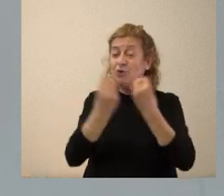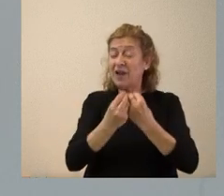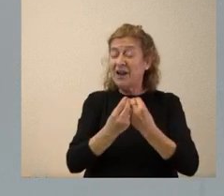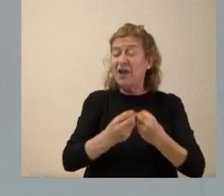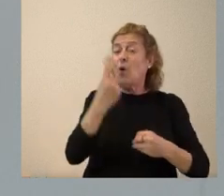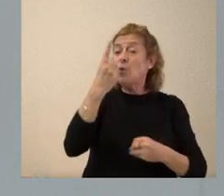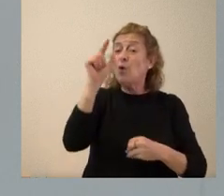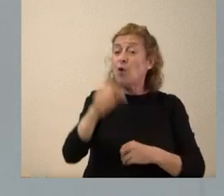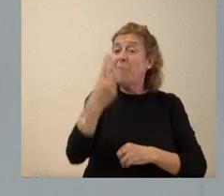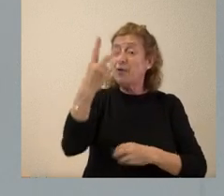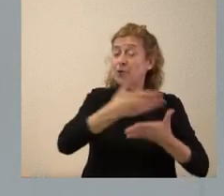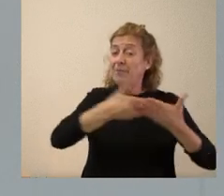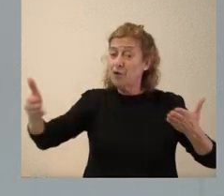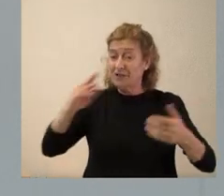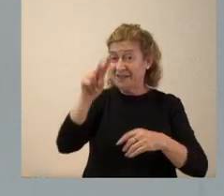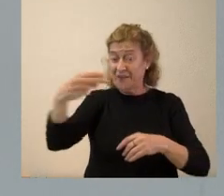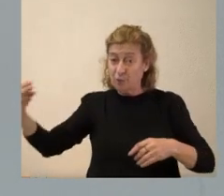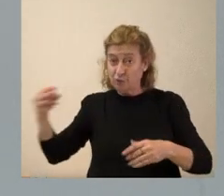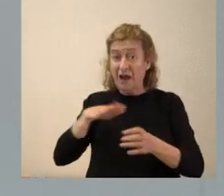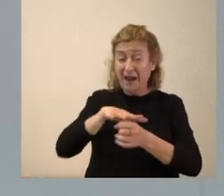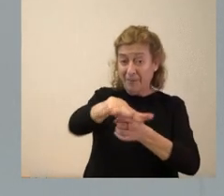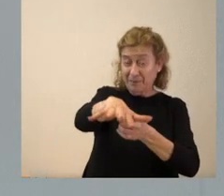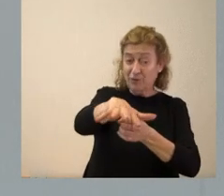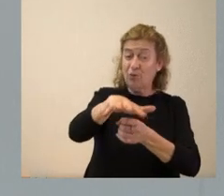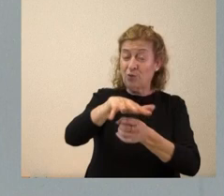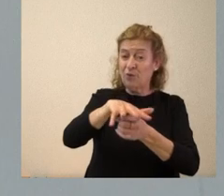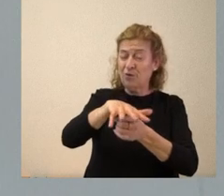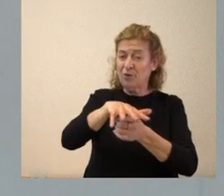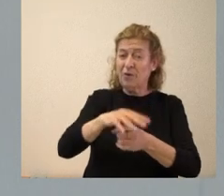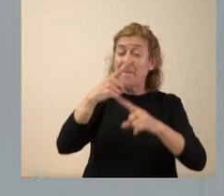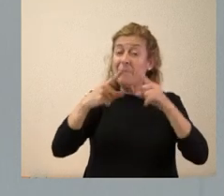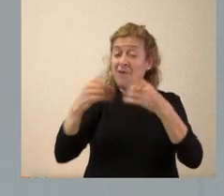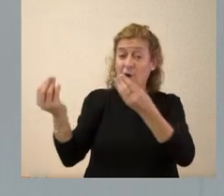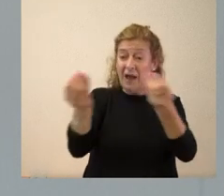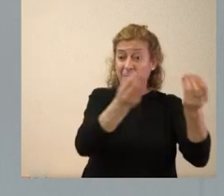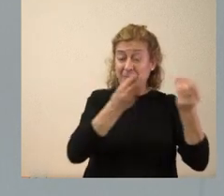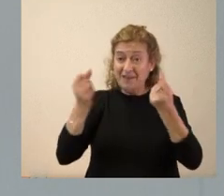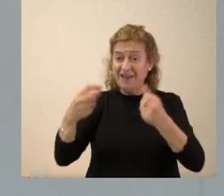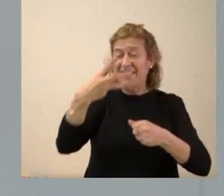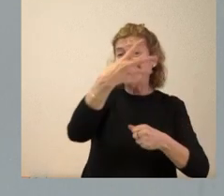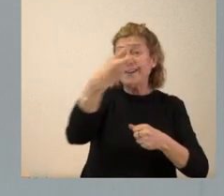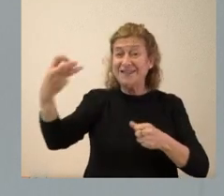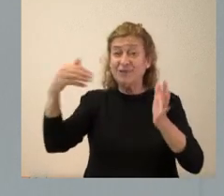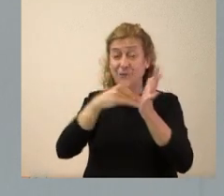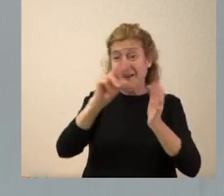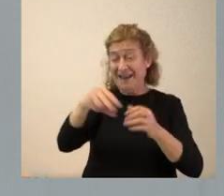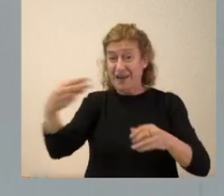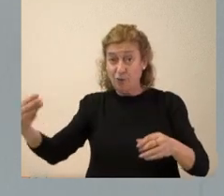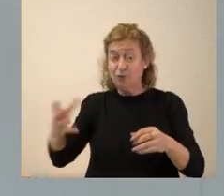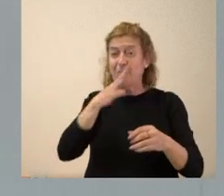millones de euros en el ámbito del medio ambiente 300.000 euros para